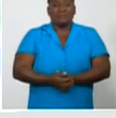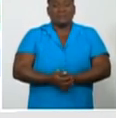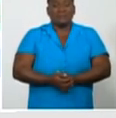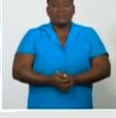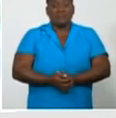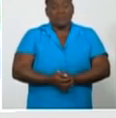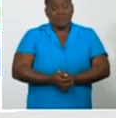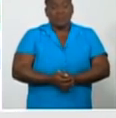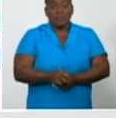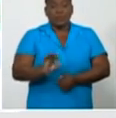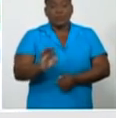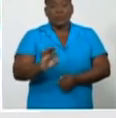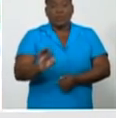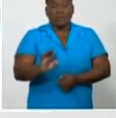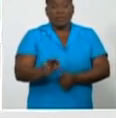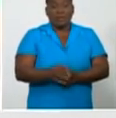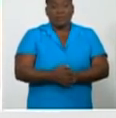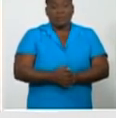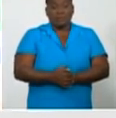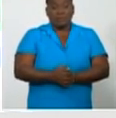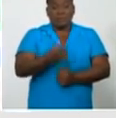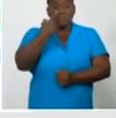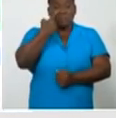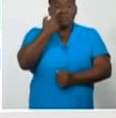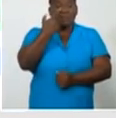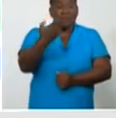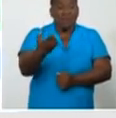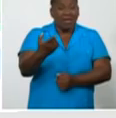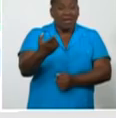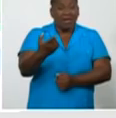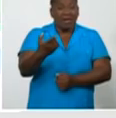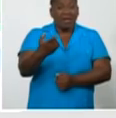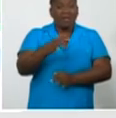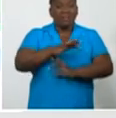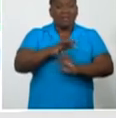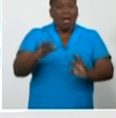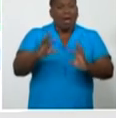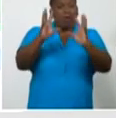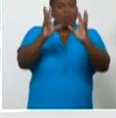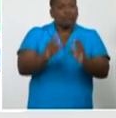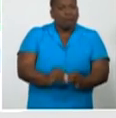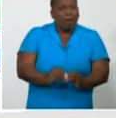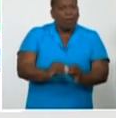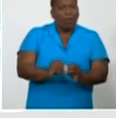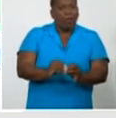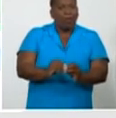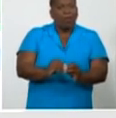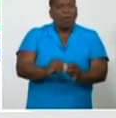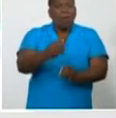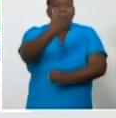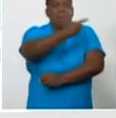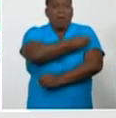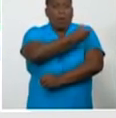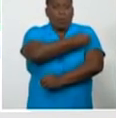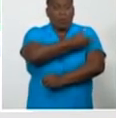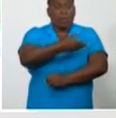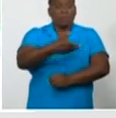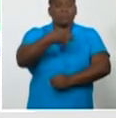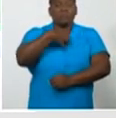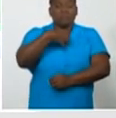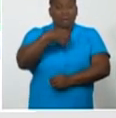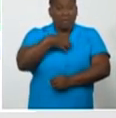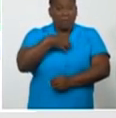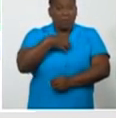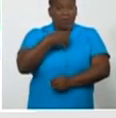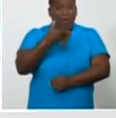todavía, para que se vea el efecto de la vacunación, tenemos que alcanzar cobertura